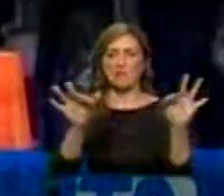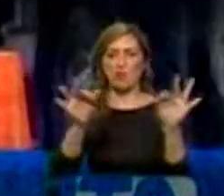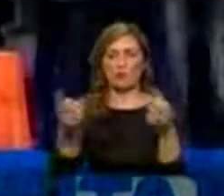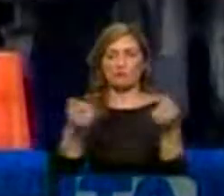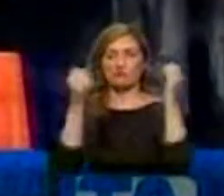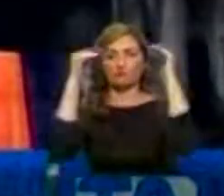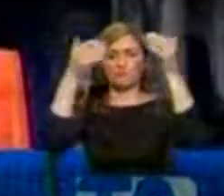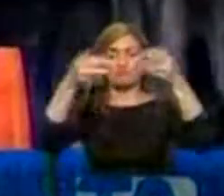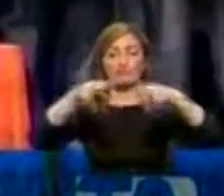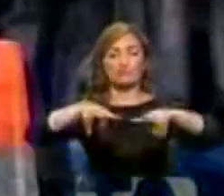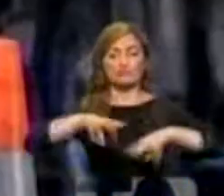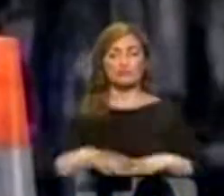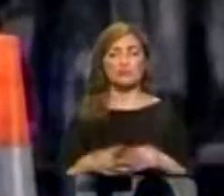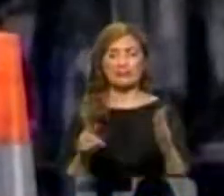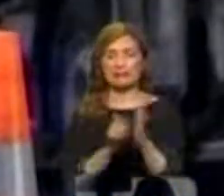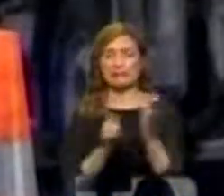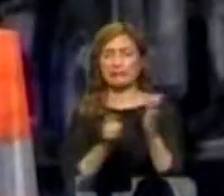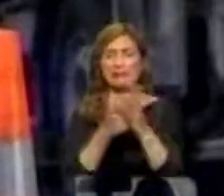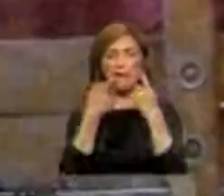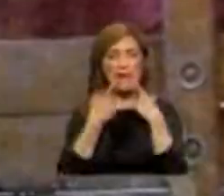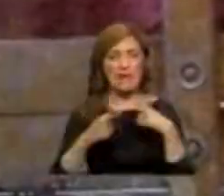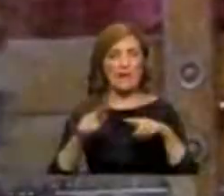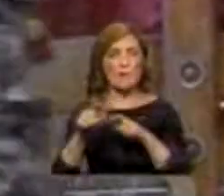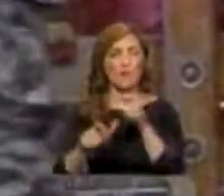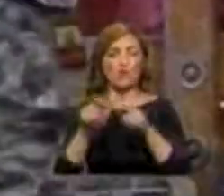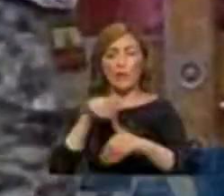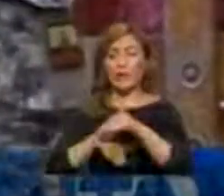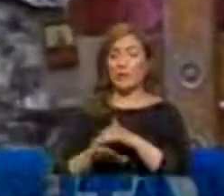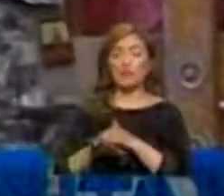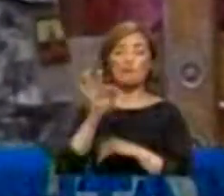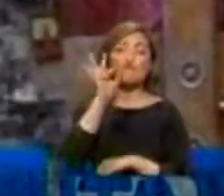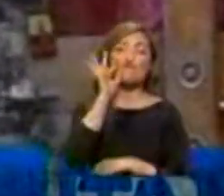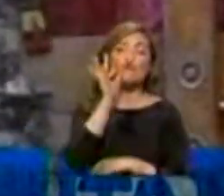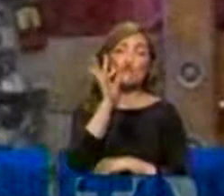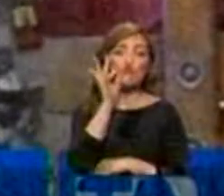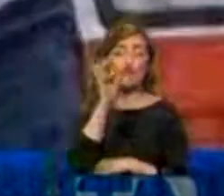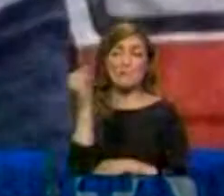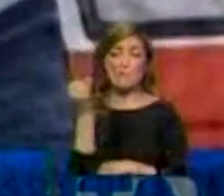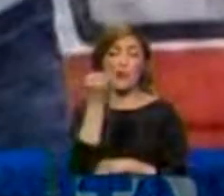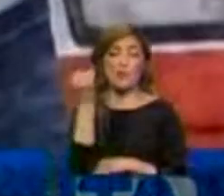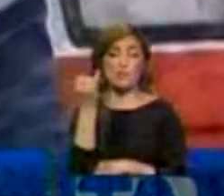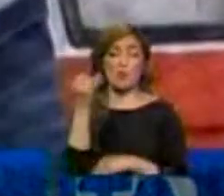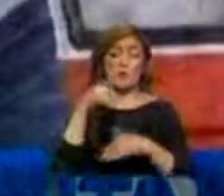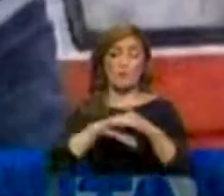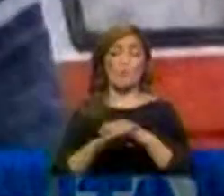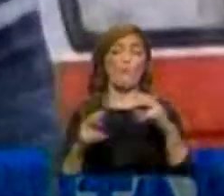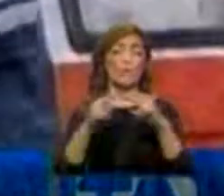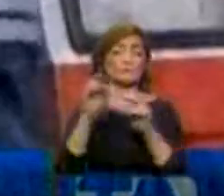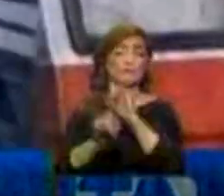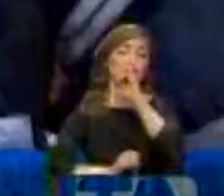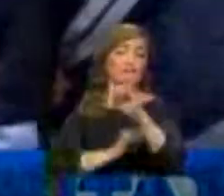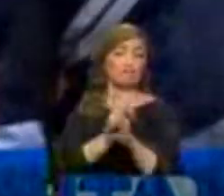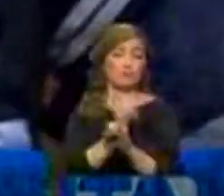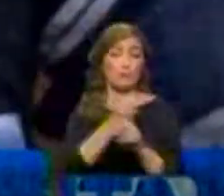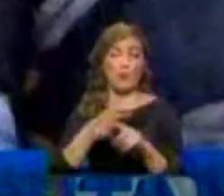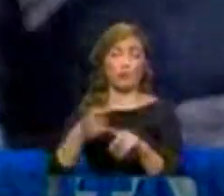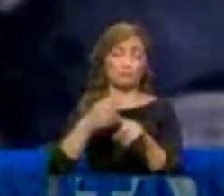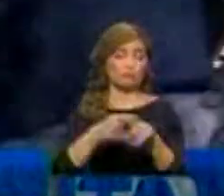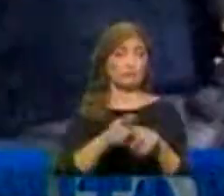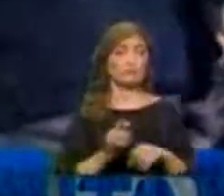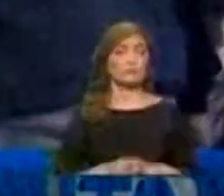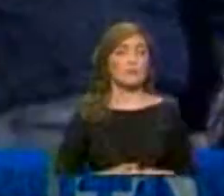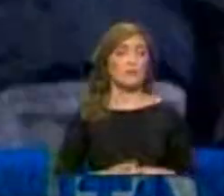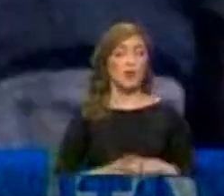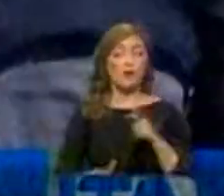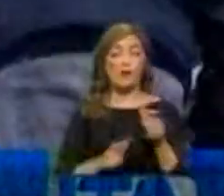fumigados. Esta alerta es socializada con quienes ingresan frutas y vegetales al país por Rumichaca para abastecer los mercados locales, quienes